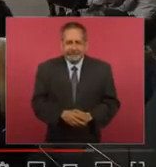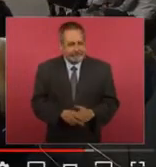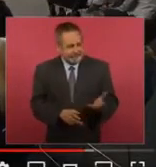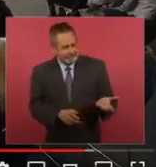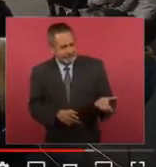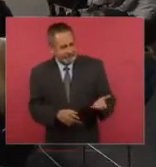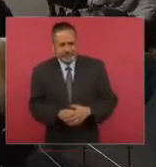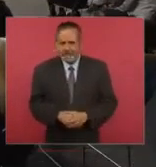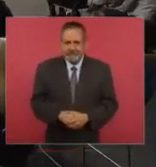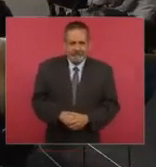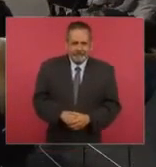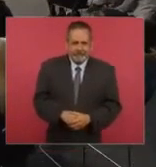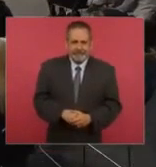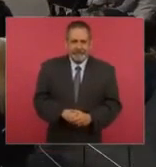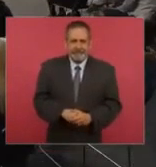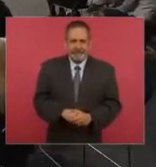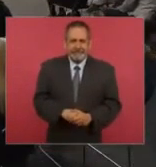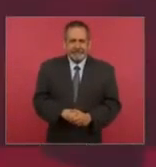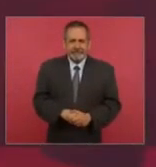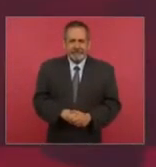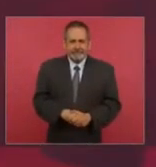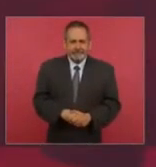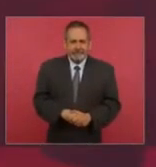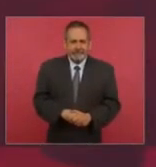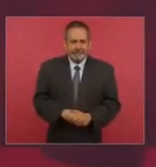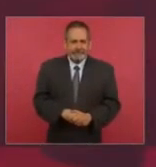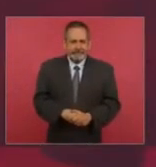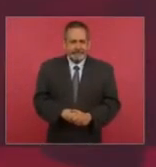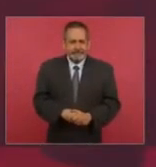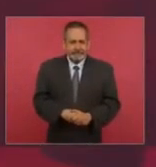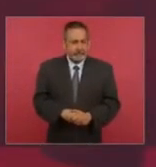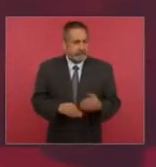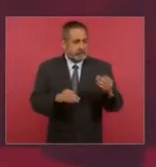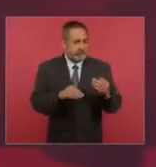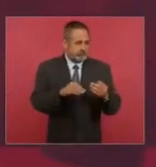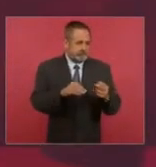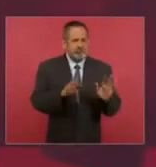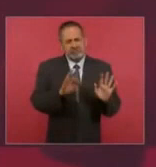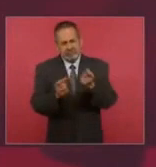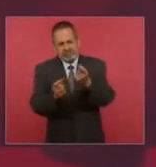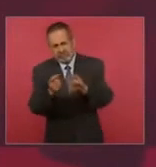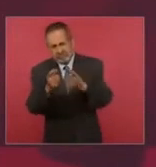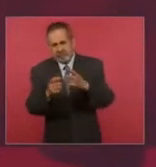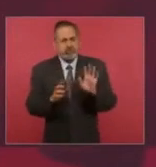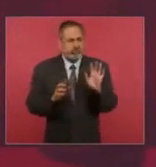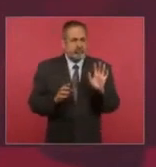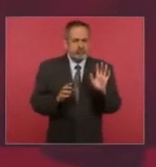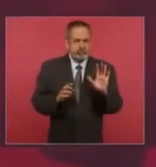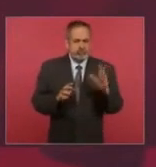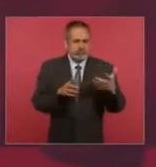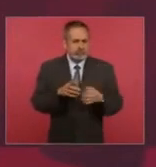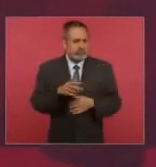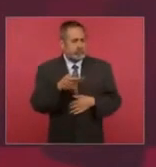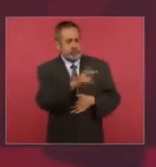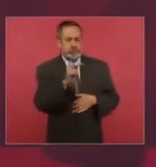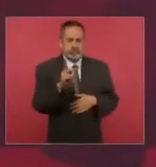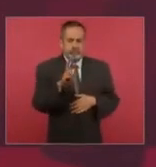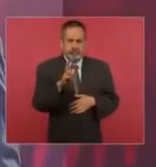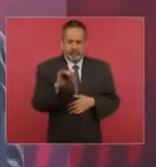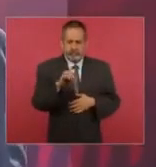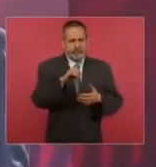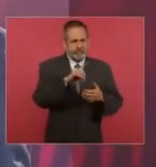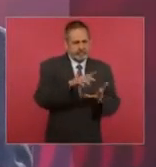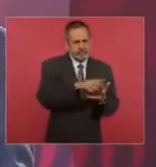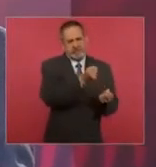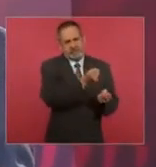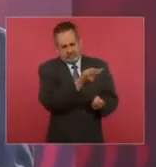Y sí puede ser no todos de que los priistas sean corruptos